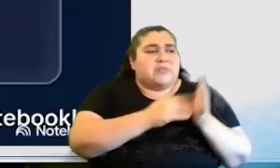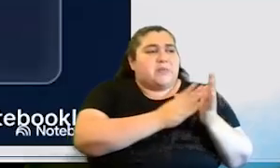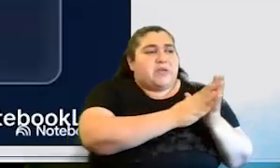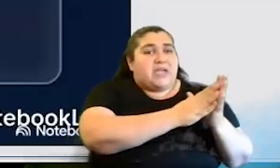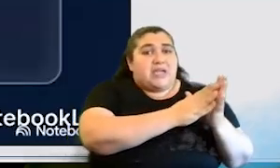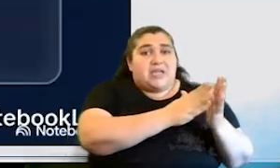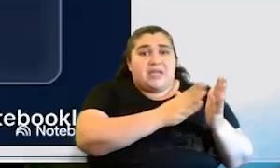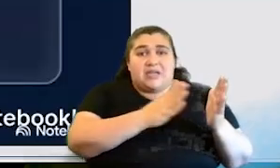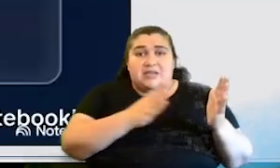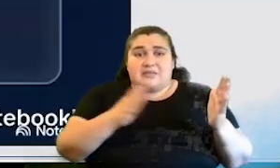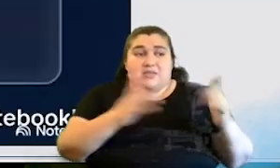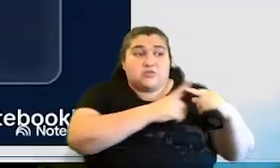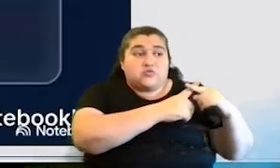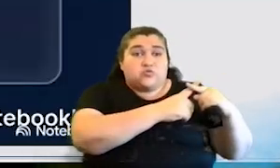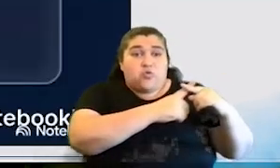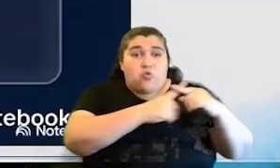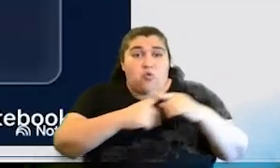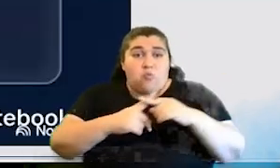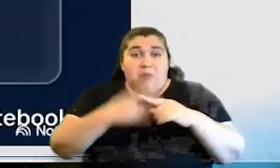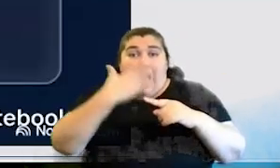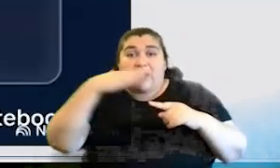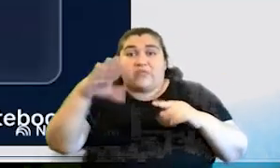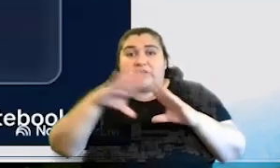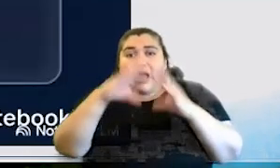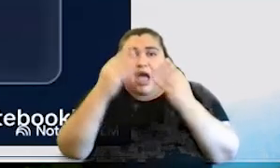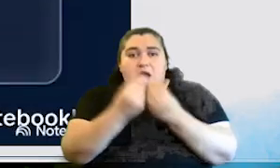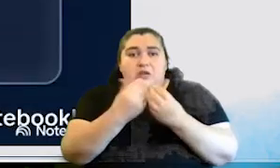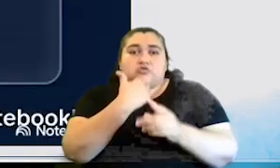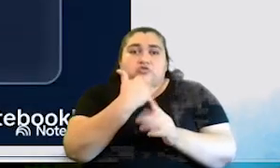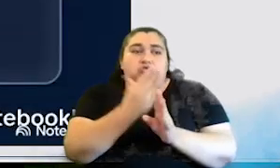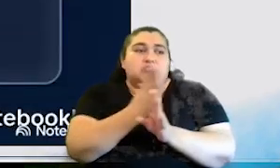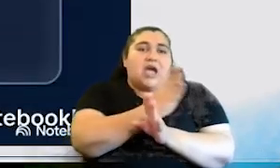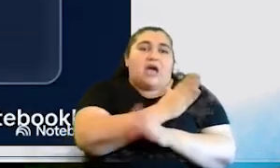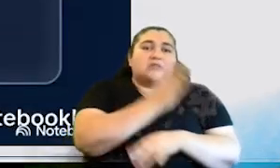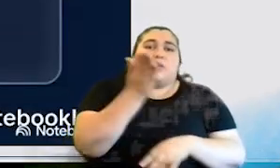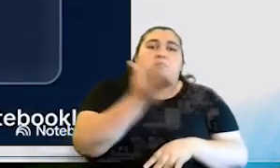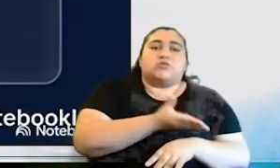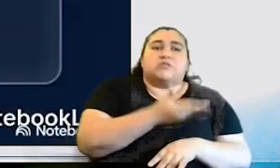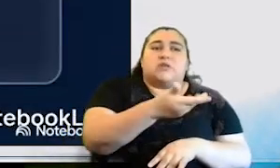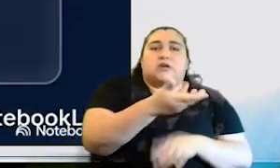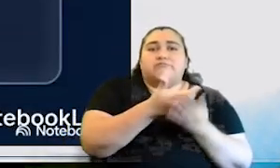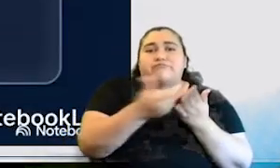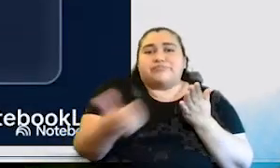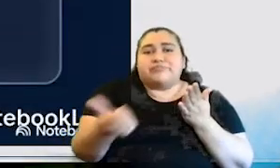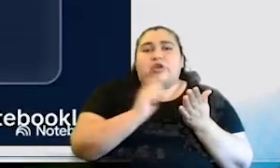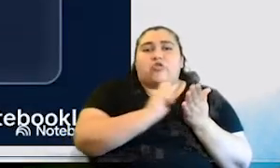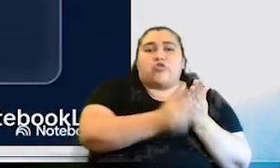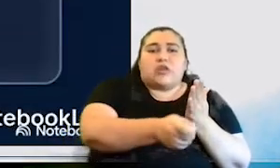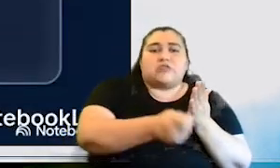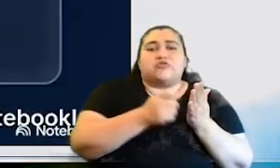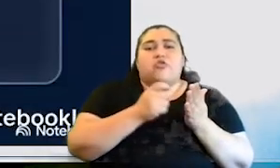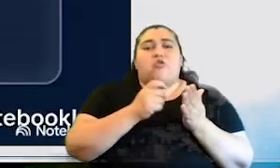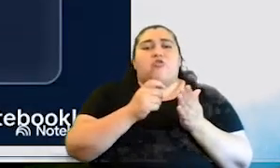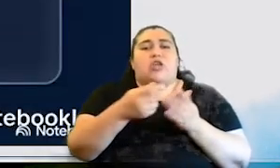el importe final de ganancia neta, yo no puedo saber cuál será mi tope en materia de donaciones y de honorarios.